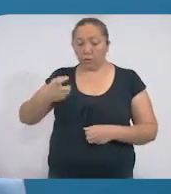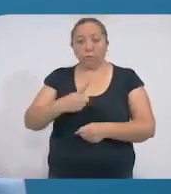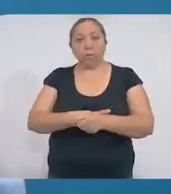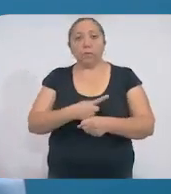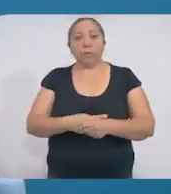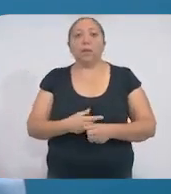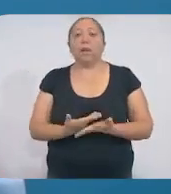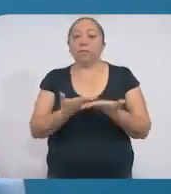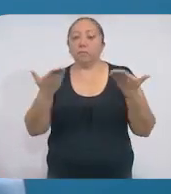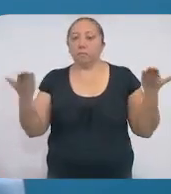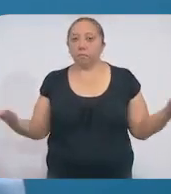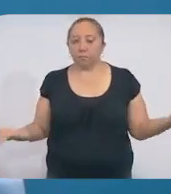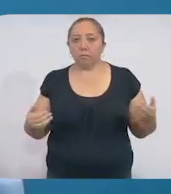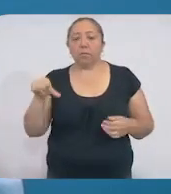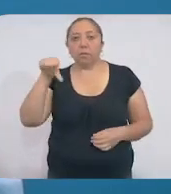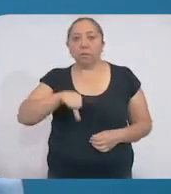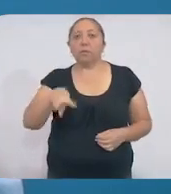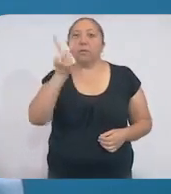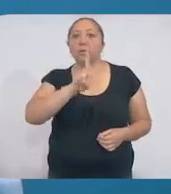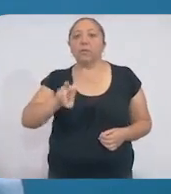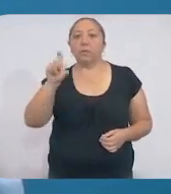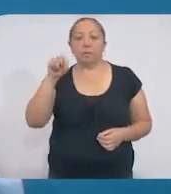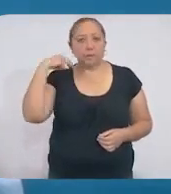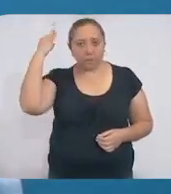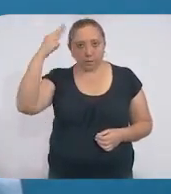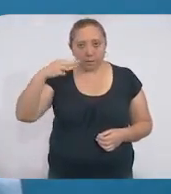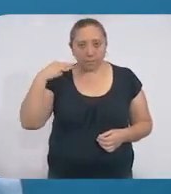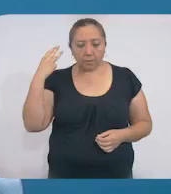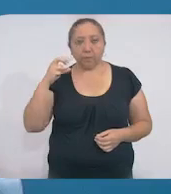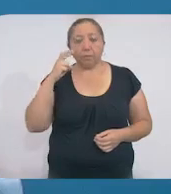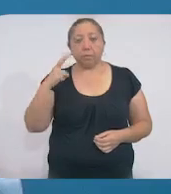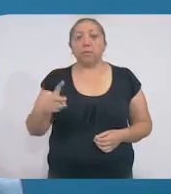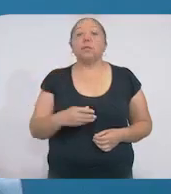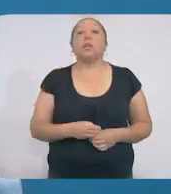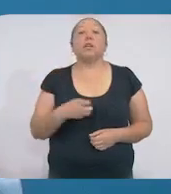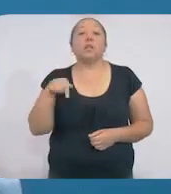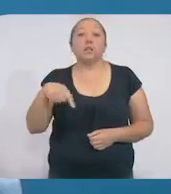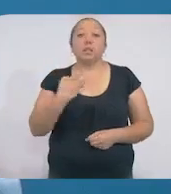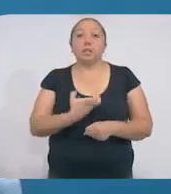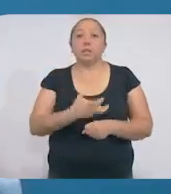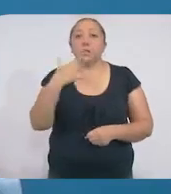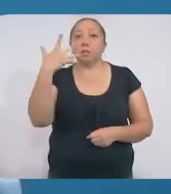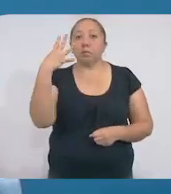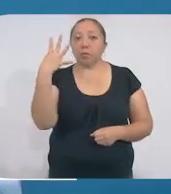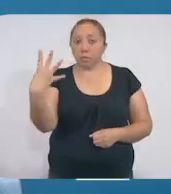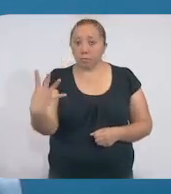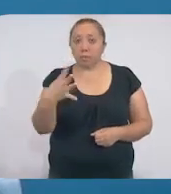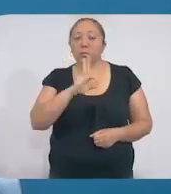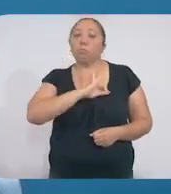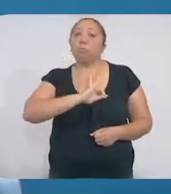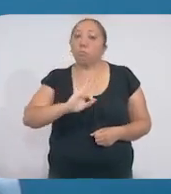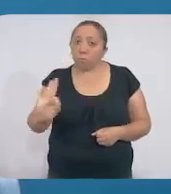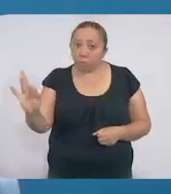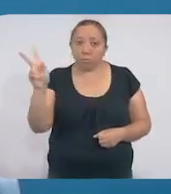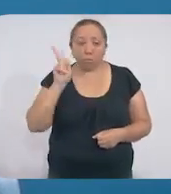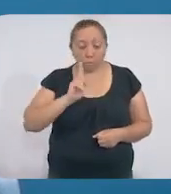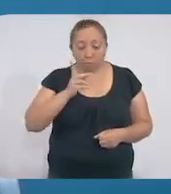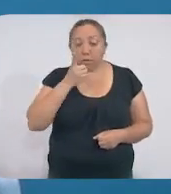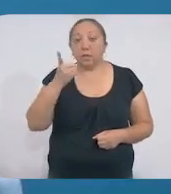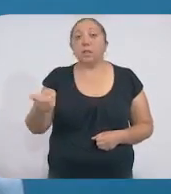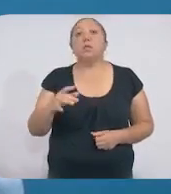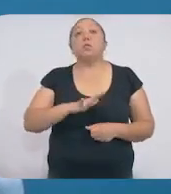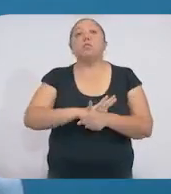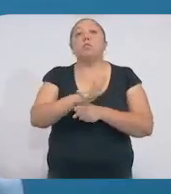contingencia y hasta el día de hoy, viernes 20 de marzo, se han detectado en nuestro estado 54 casos sospechosos, de los